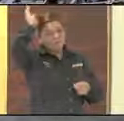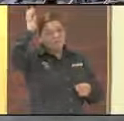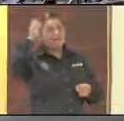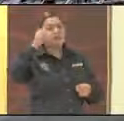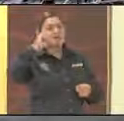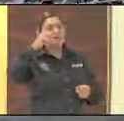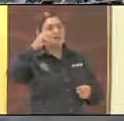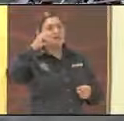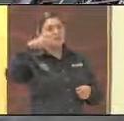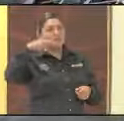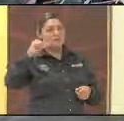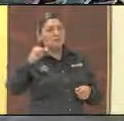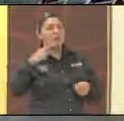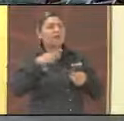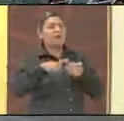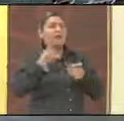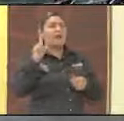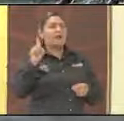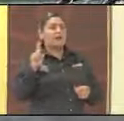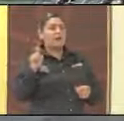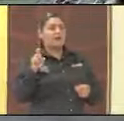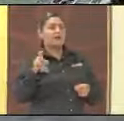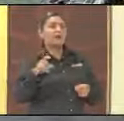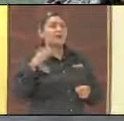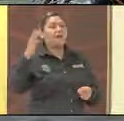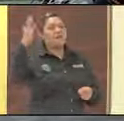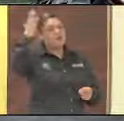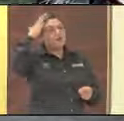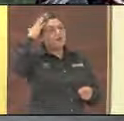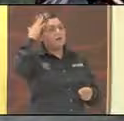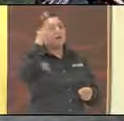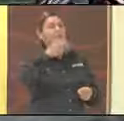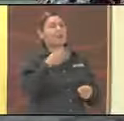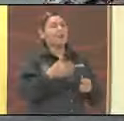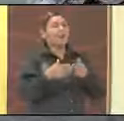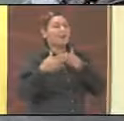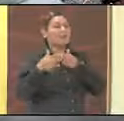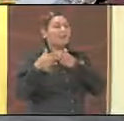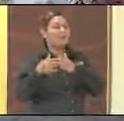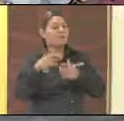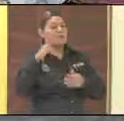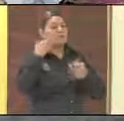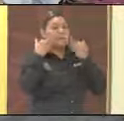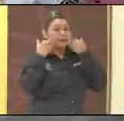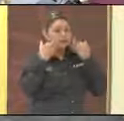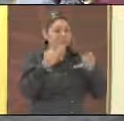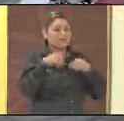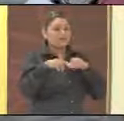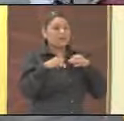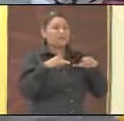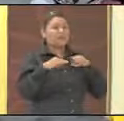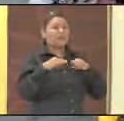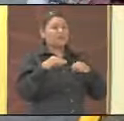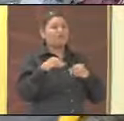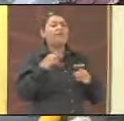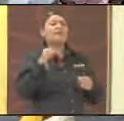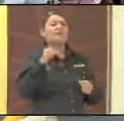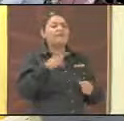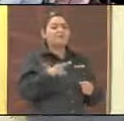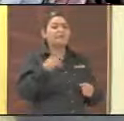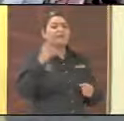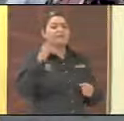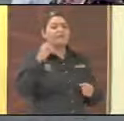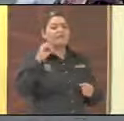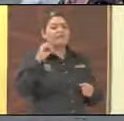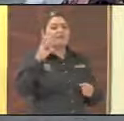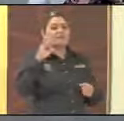Altamira, de la Comisión Nacional del Agua, Capitanía de Puerto, para verificar los trabajos que ahí se realizan. También estuvo la Profepa,